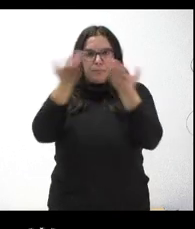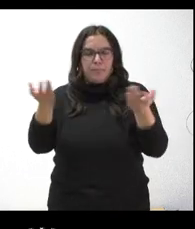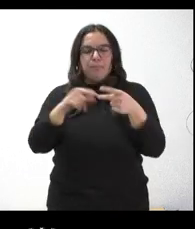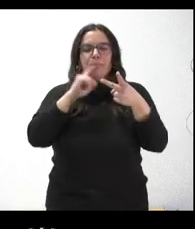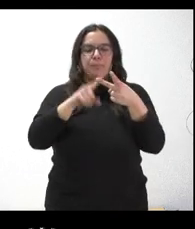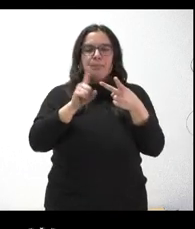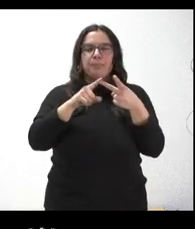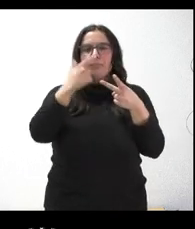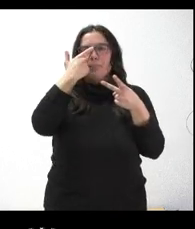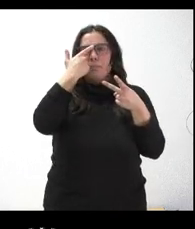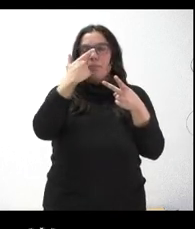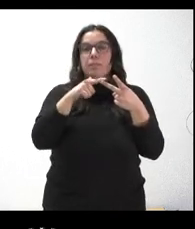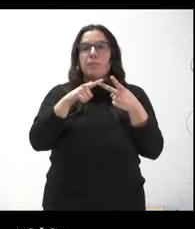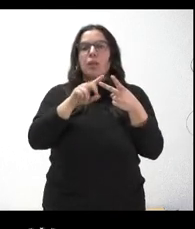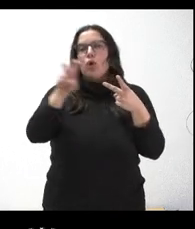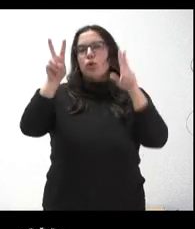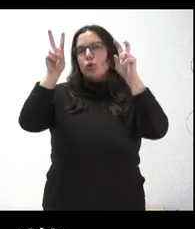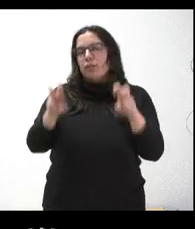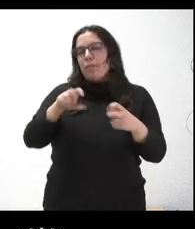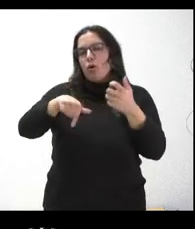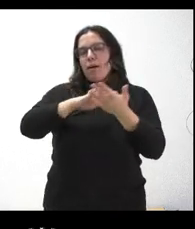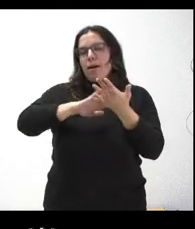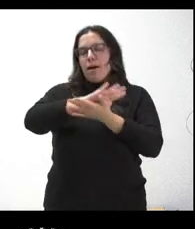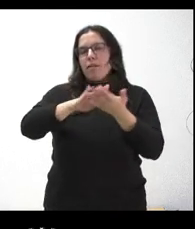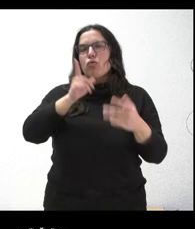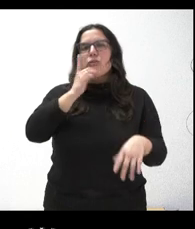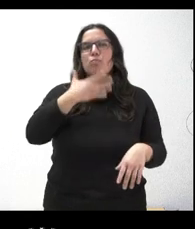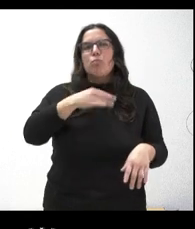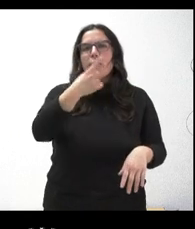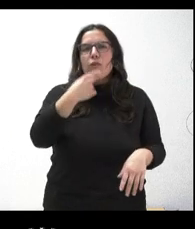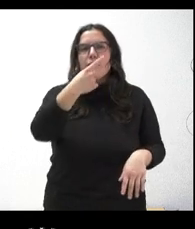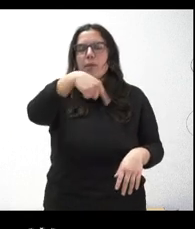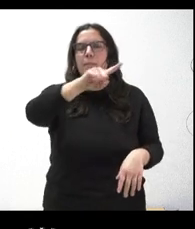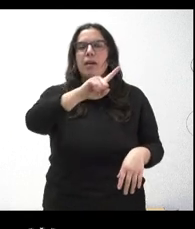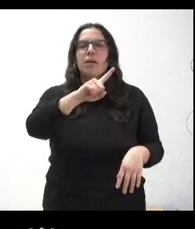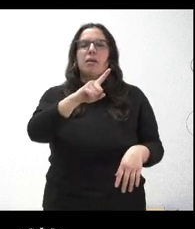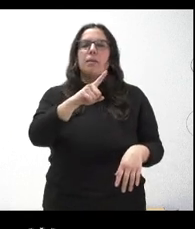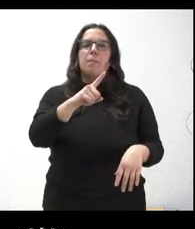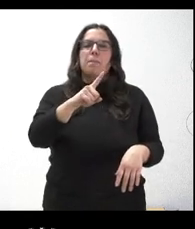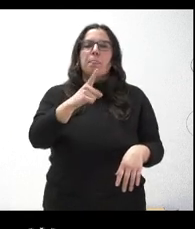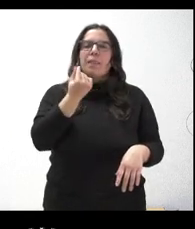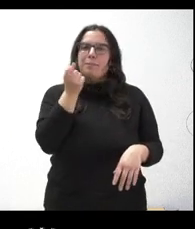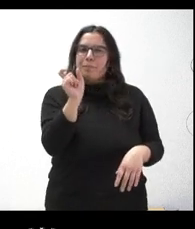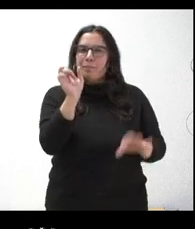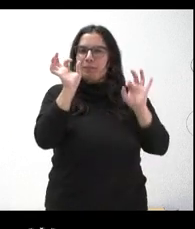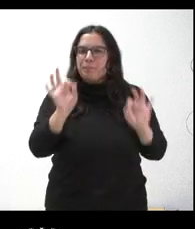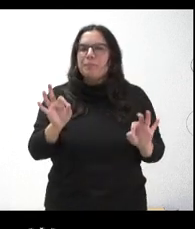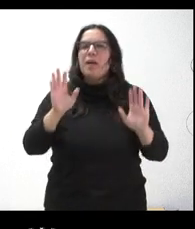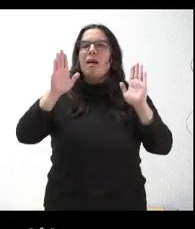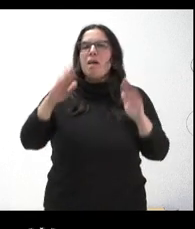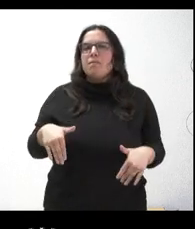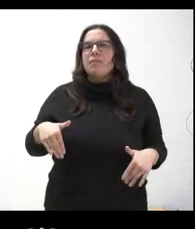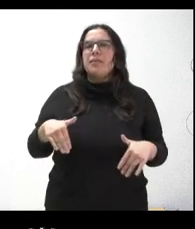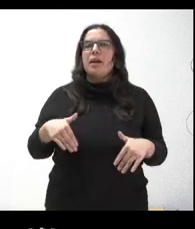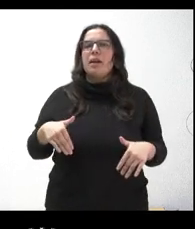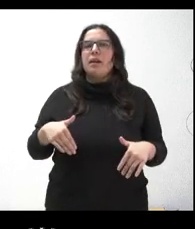eh respecto a otro asunto que se ha hablado hoy Yo no sé si podría confirmar desde la junta de Castilla y León La cuantía que finalmente se va